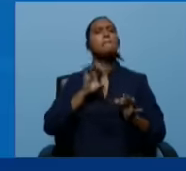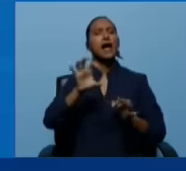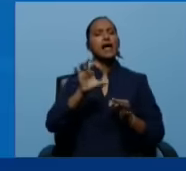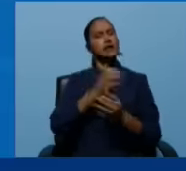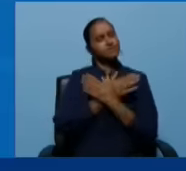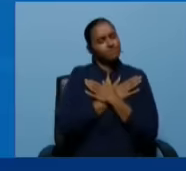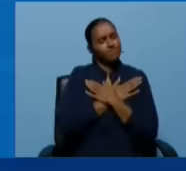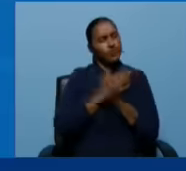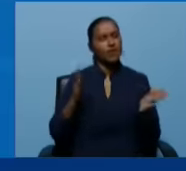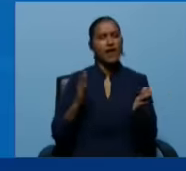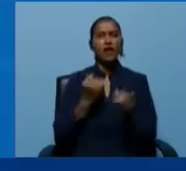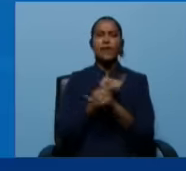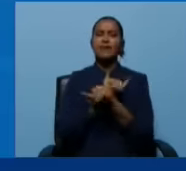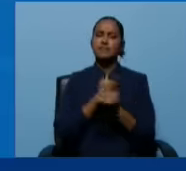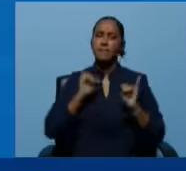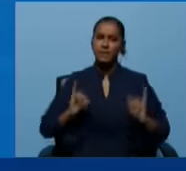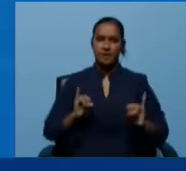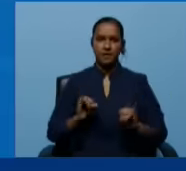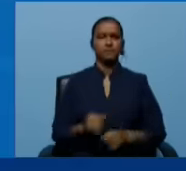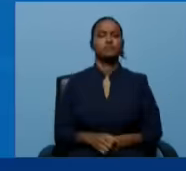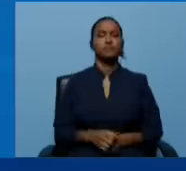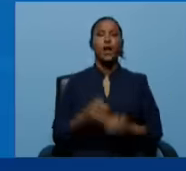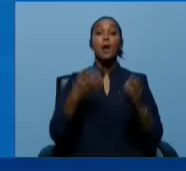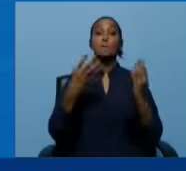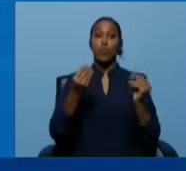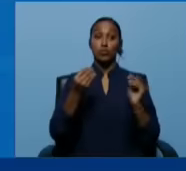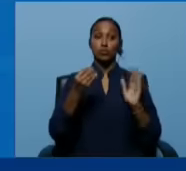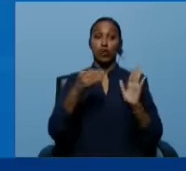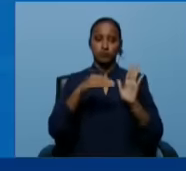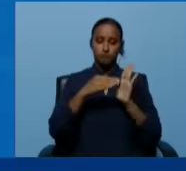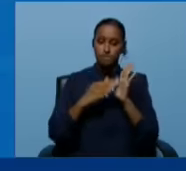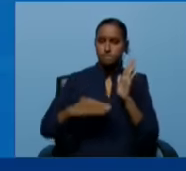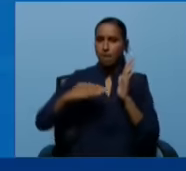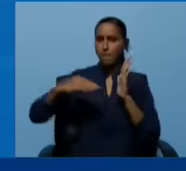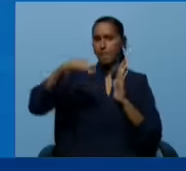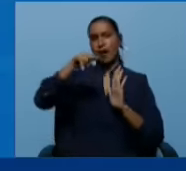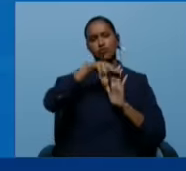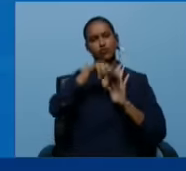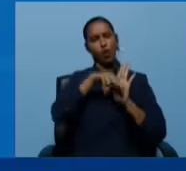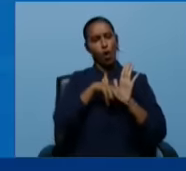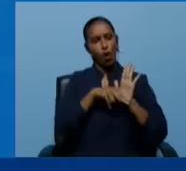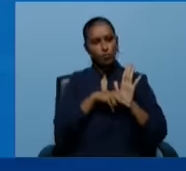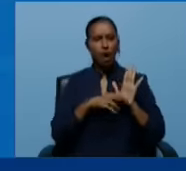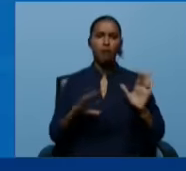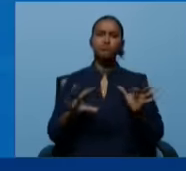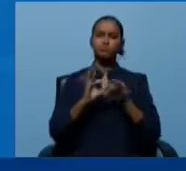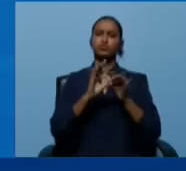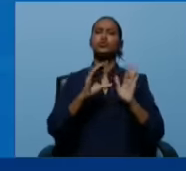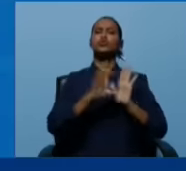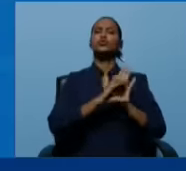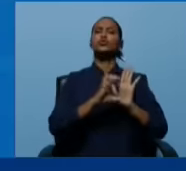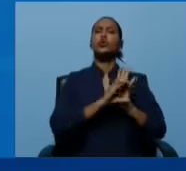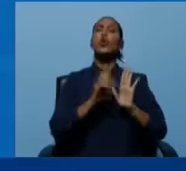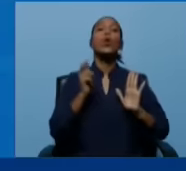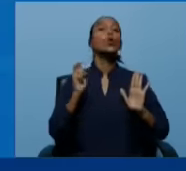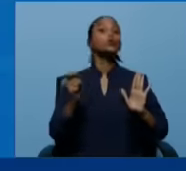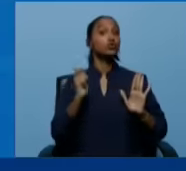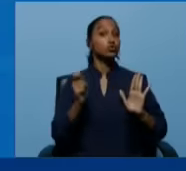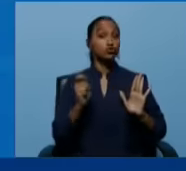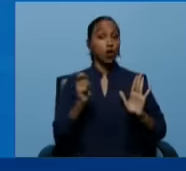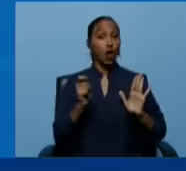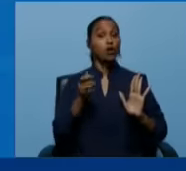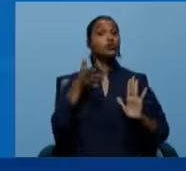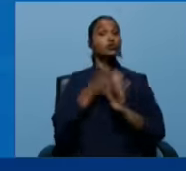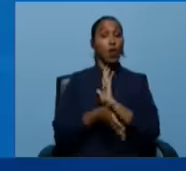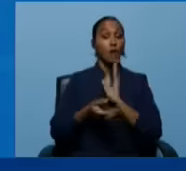independiente, con altos estándares democráticos, que apegado a su sagrada constitución, organizó